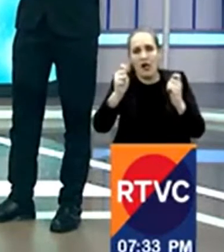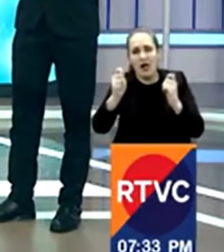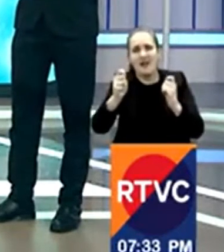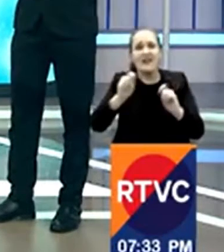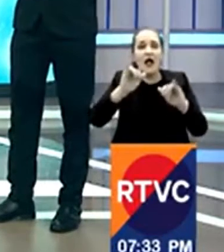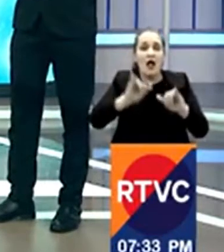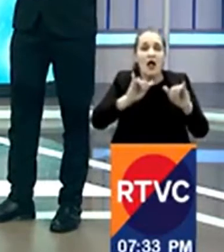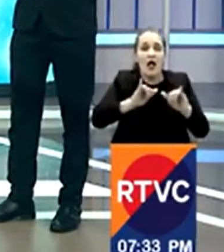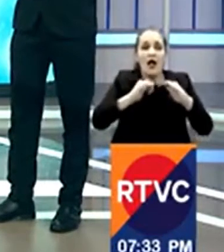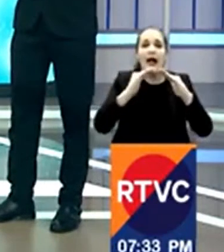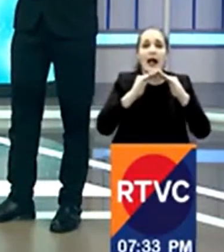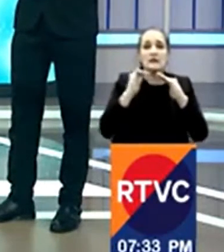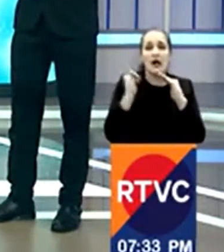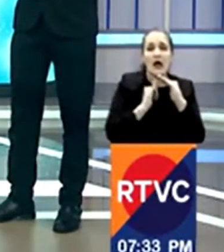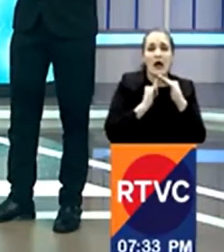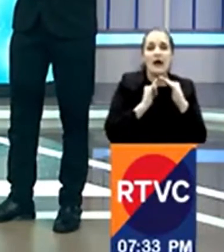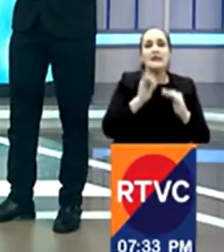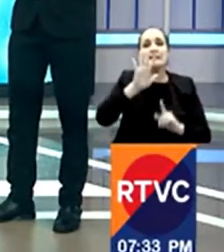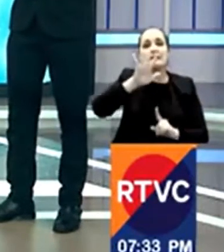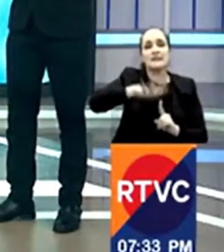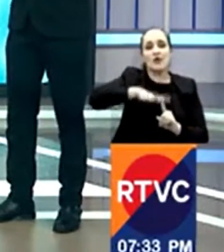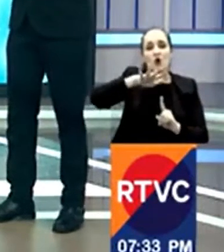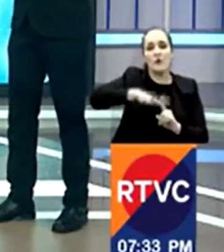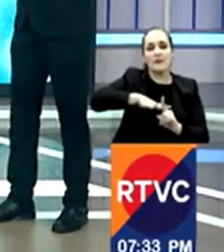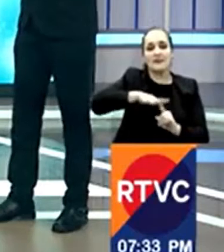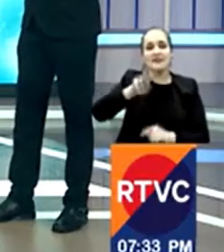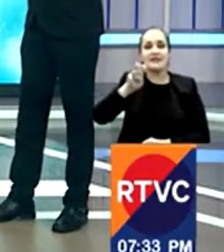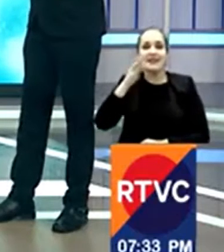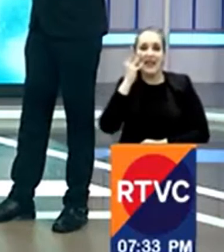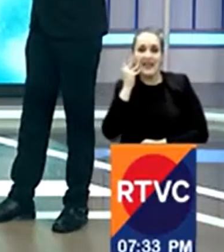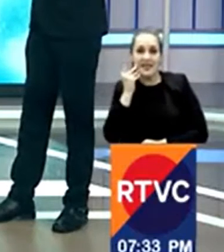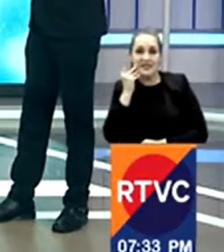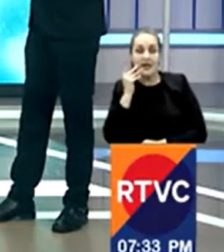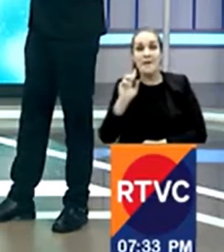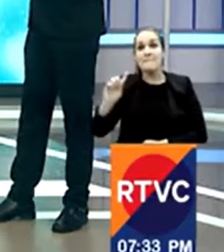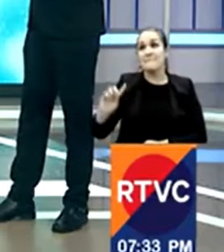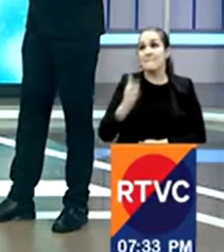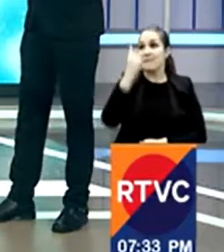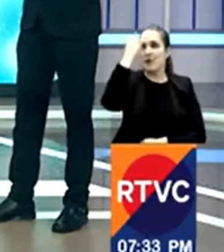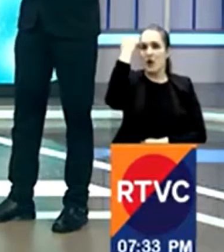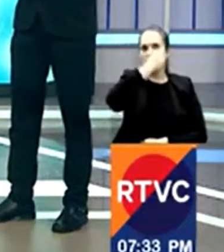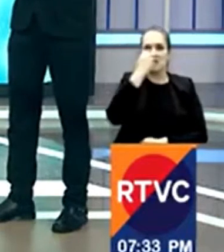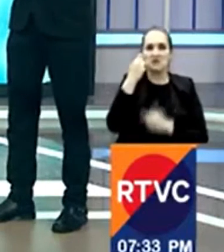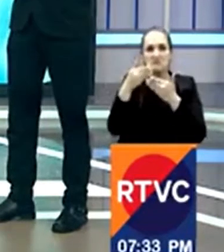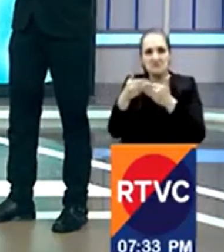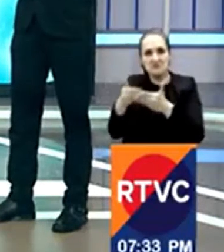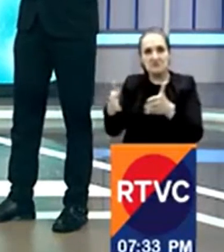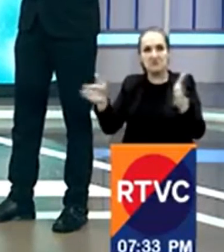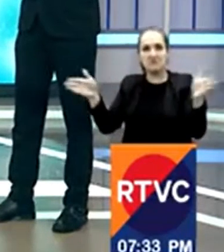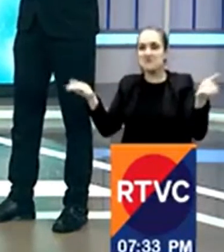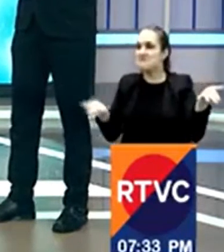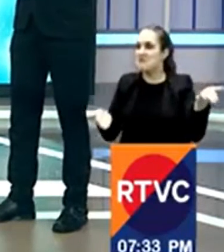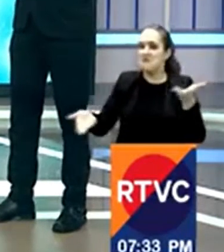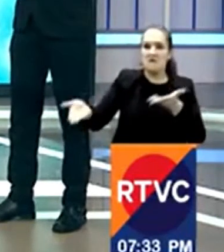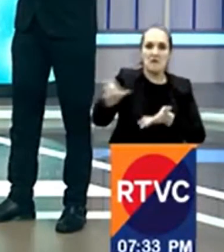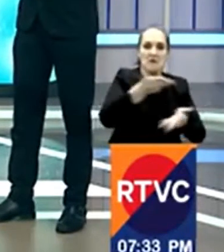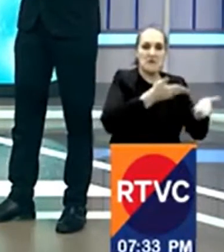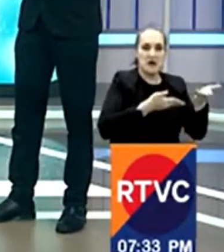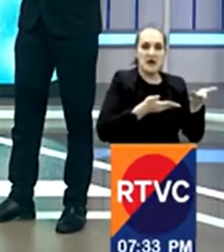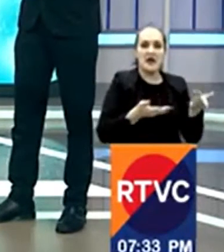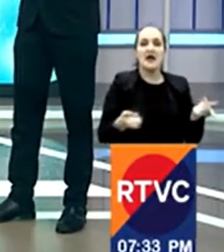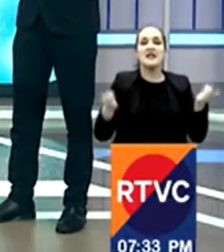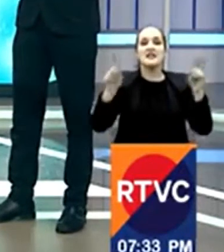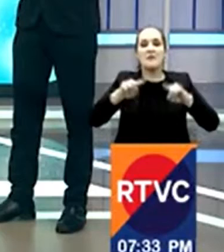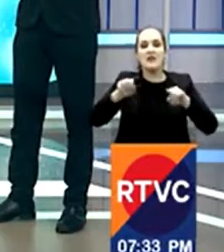el aislamiento. A partir del 1 de septiembre se abre todo el país sin ninguna restricción y también se reabren